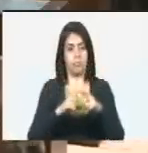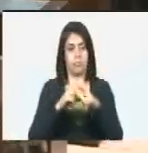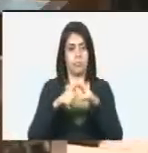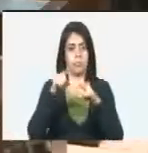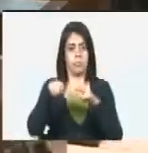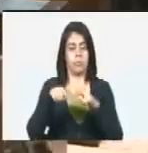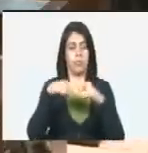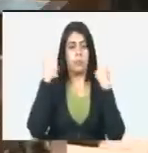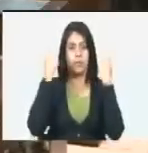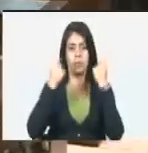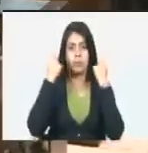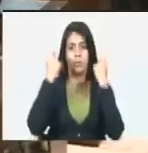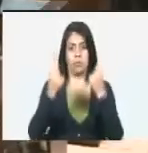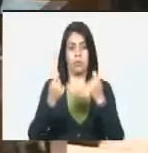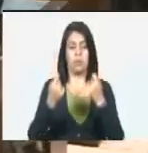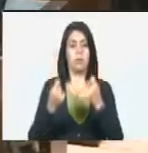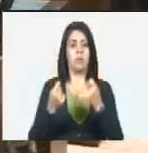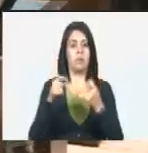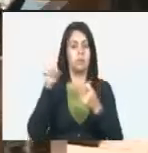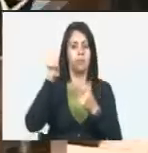campaña sobre Venezuela,